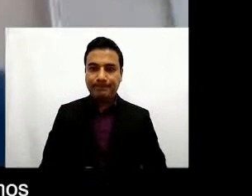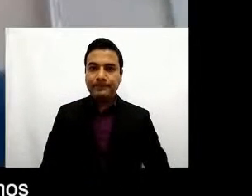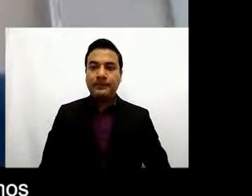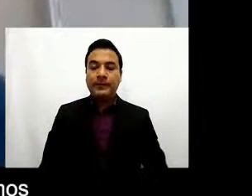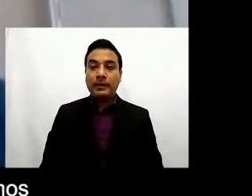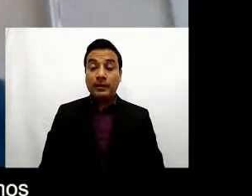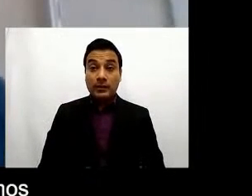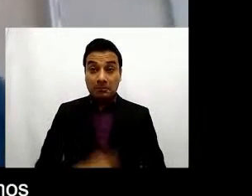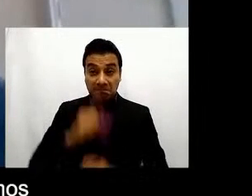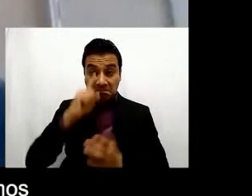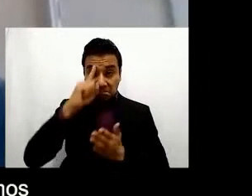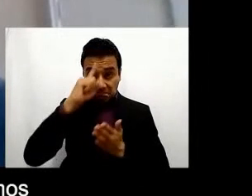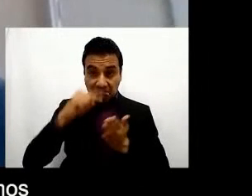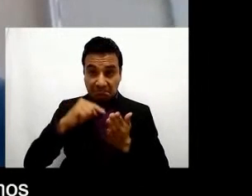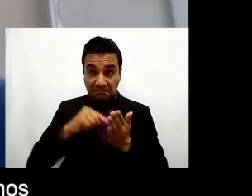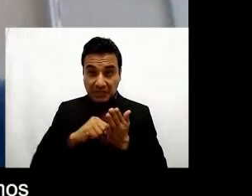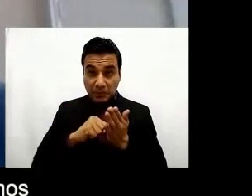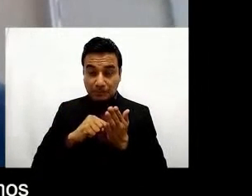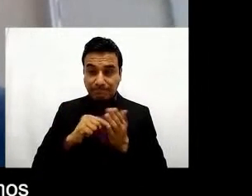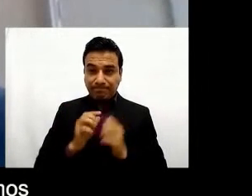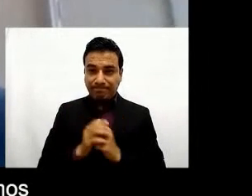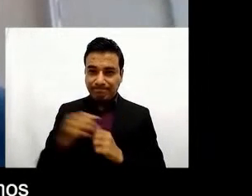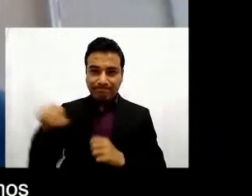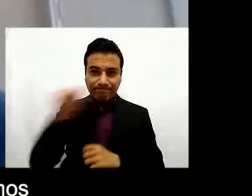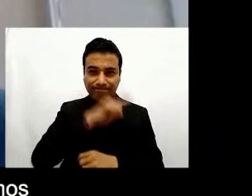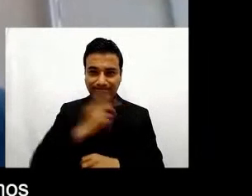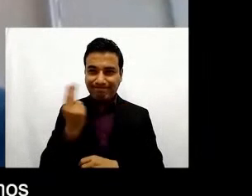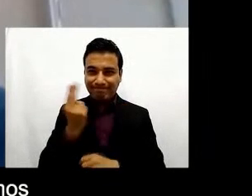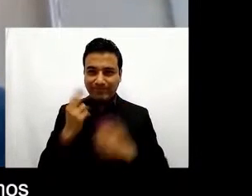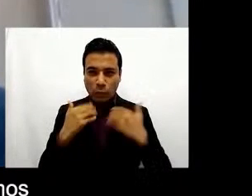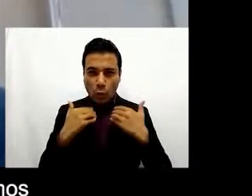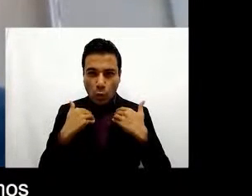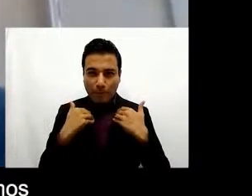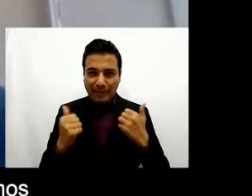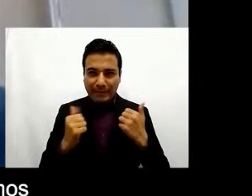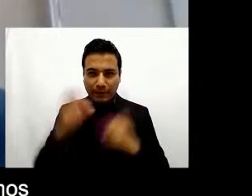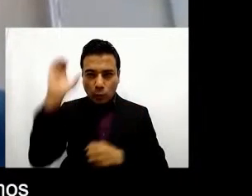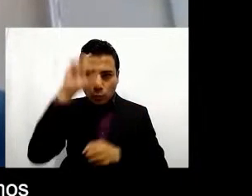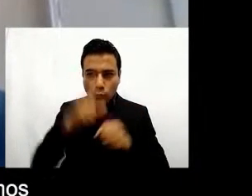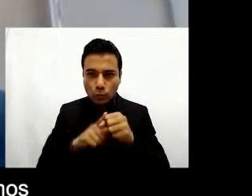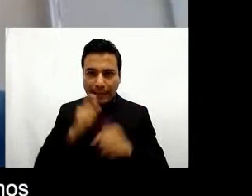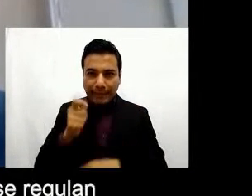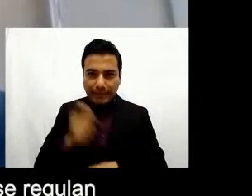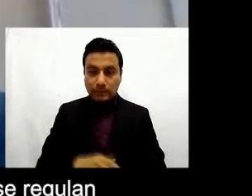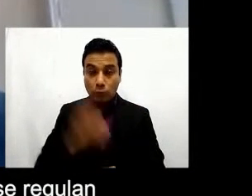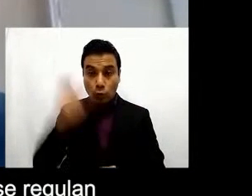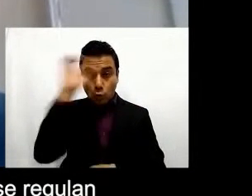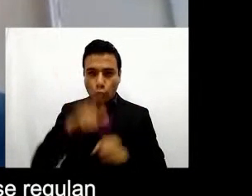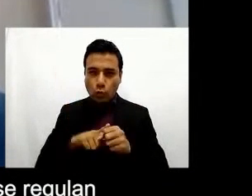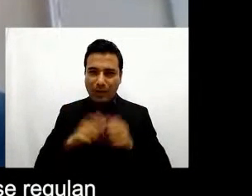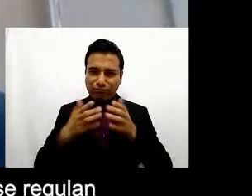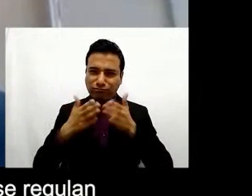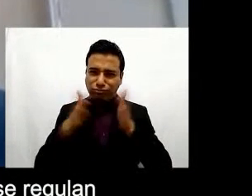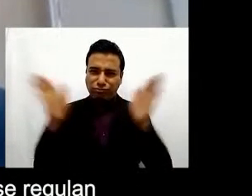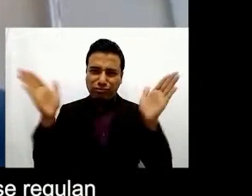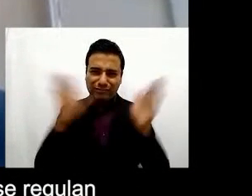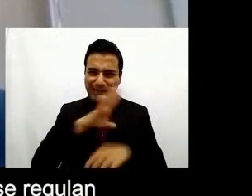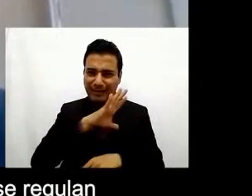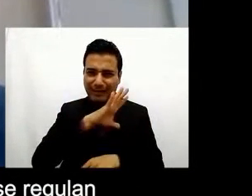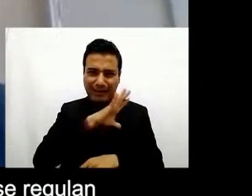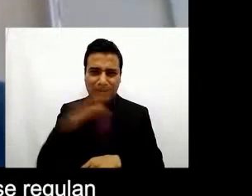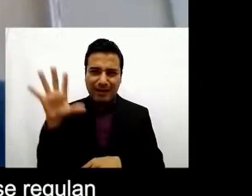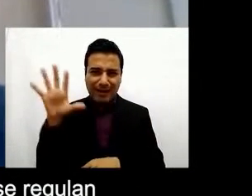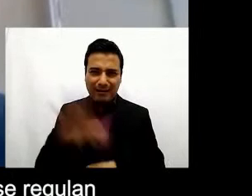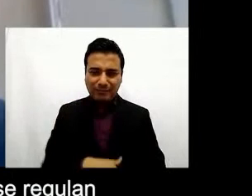Yo creo que es muy importante que entendamos el concepto de cultura en un sentido muy amplio, porque de ahí se